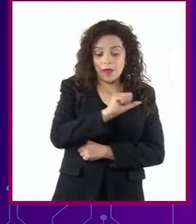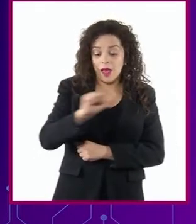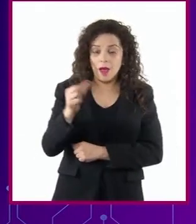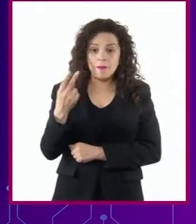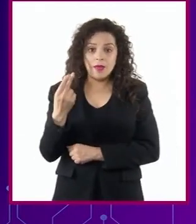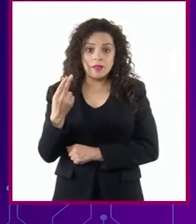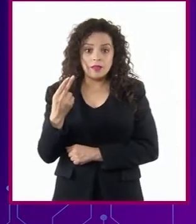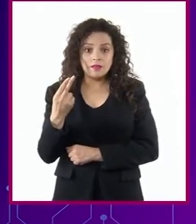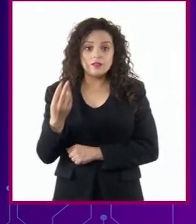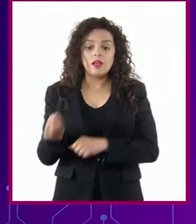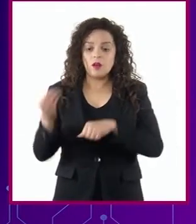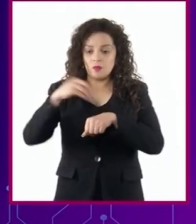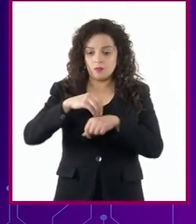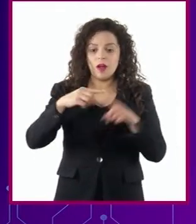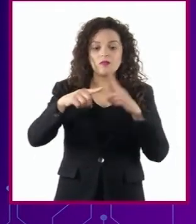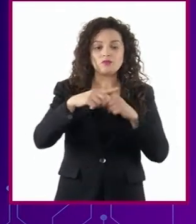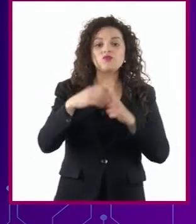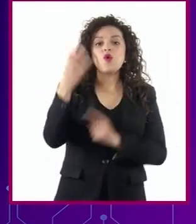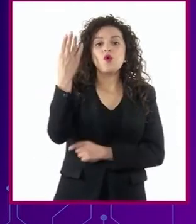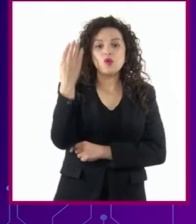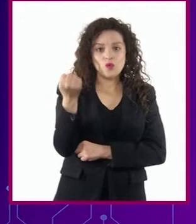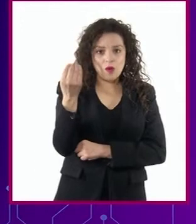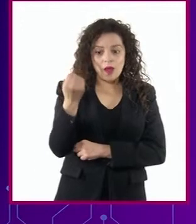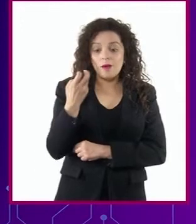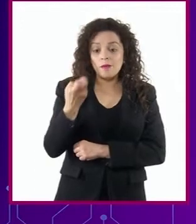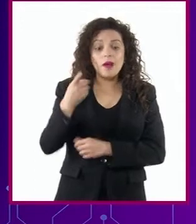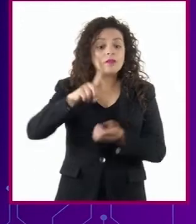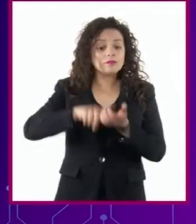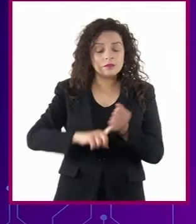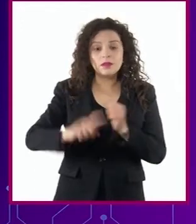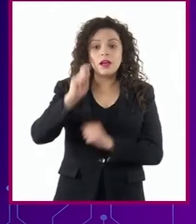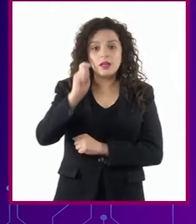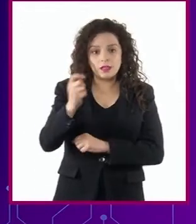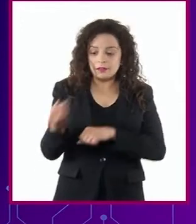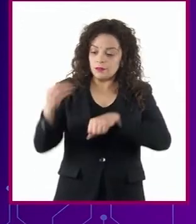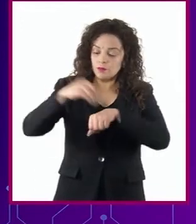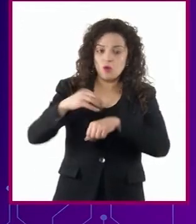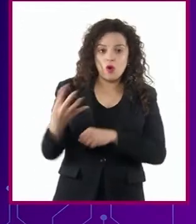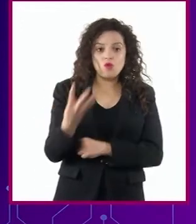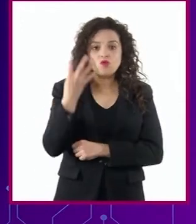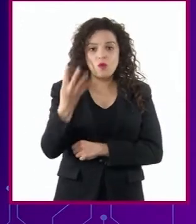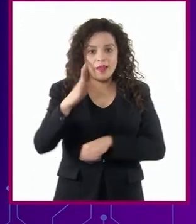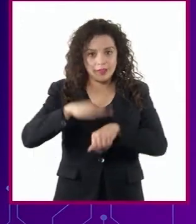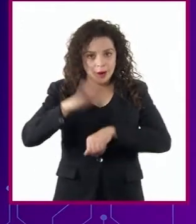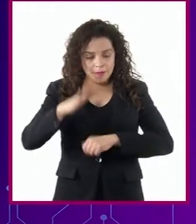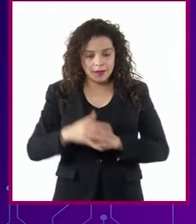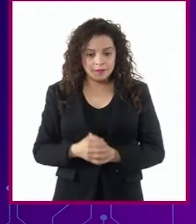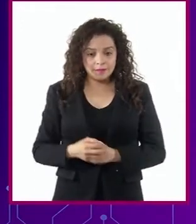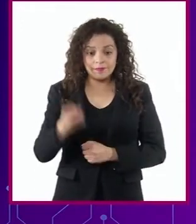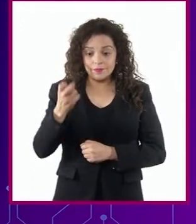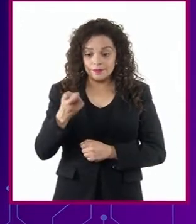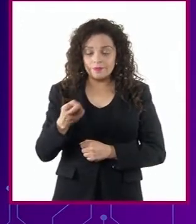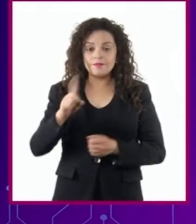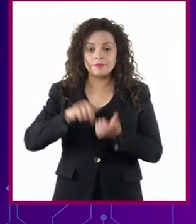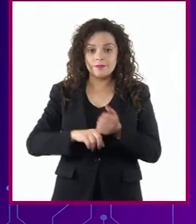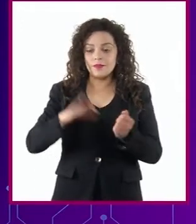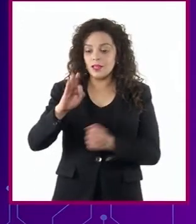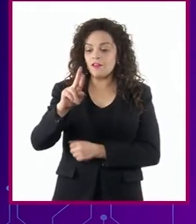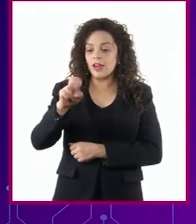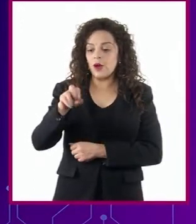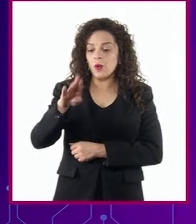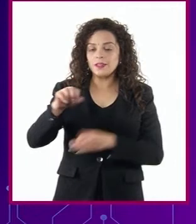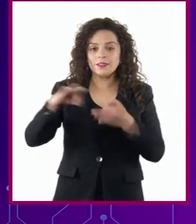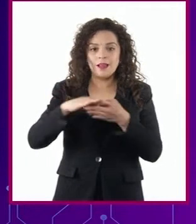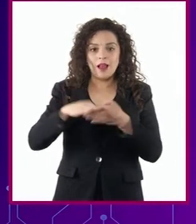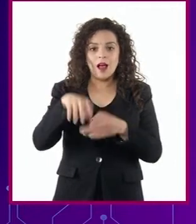se suman 9, que es la frecuencia del intervalo, más 4, que es la frecuencia del intervalo anterior. Haciendo